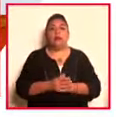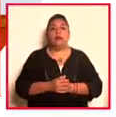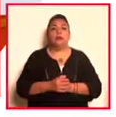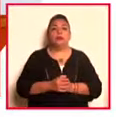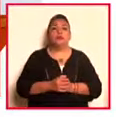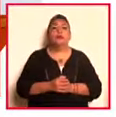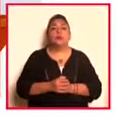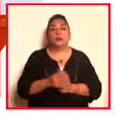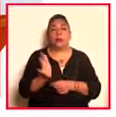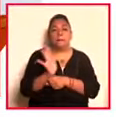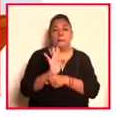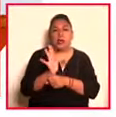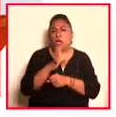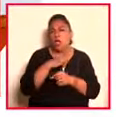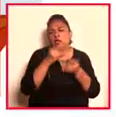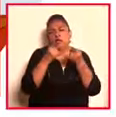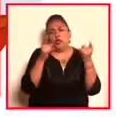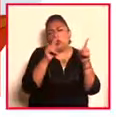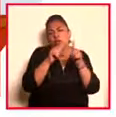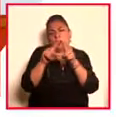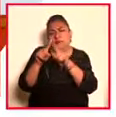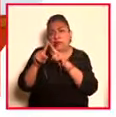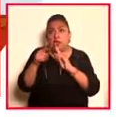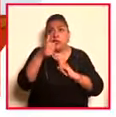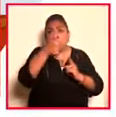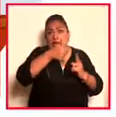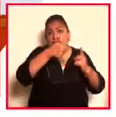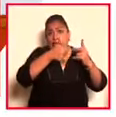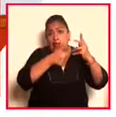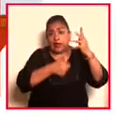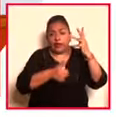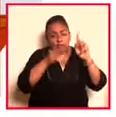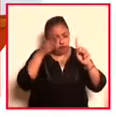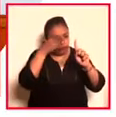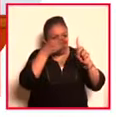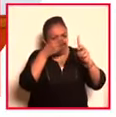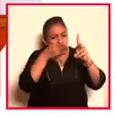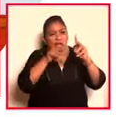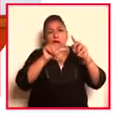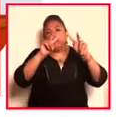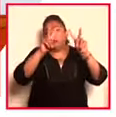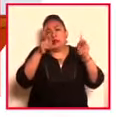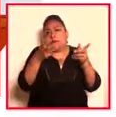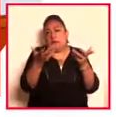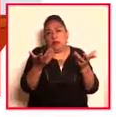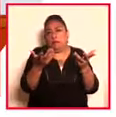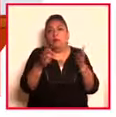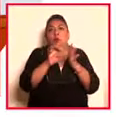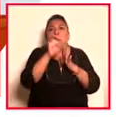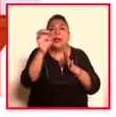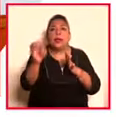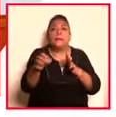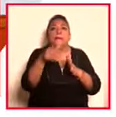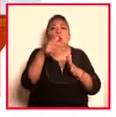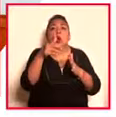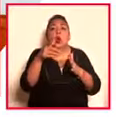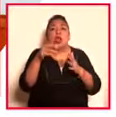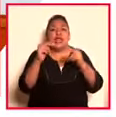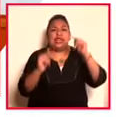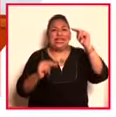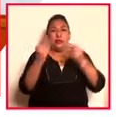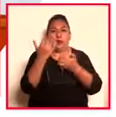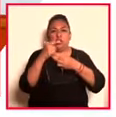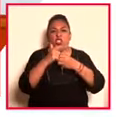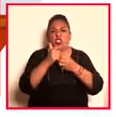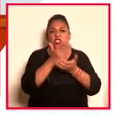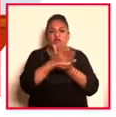El filme aborda múltiples historias y cada una de ellas va enfocada a un tema específico, como la marcada división de clases sociales,